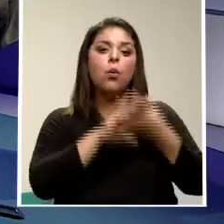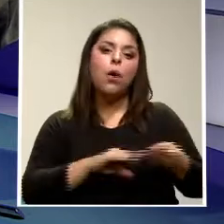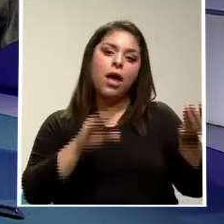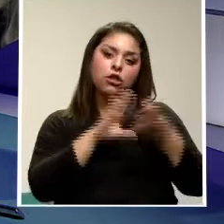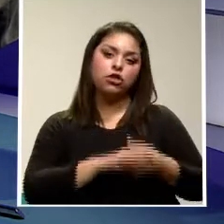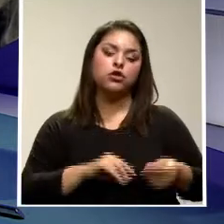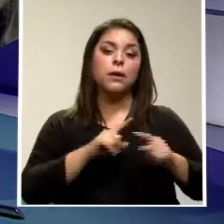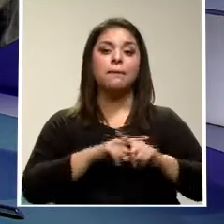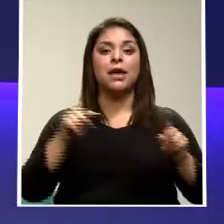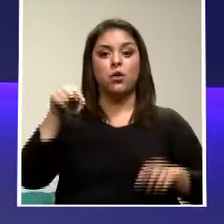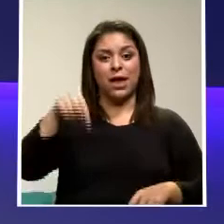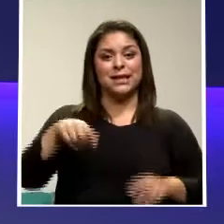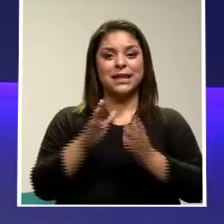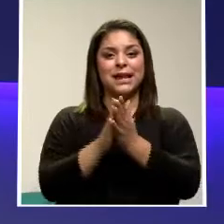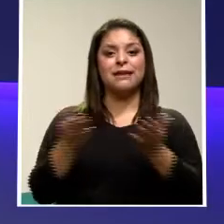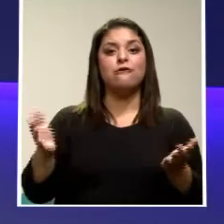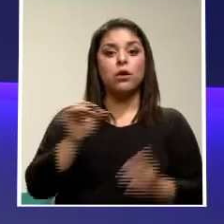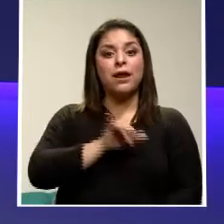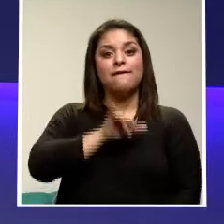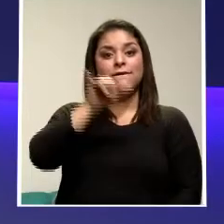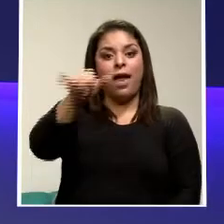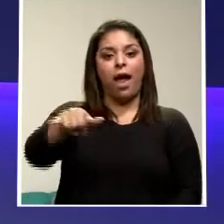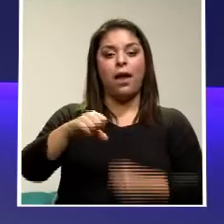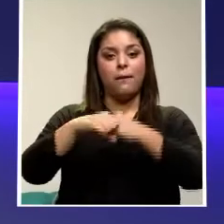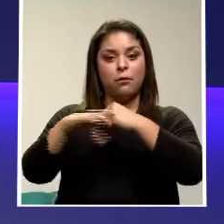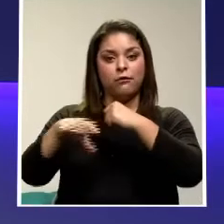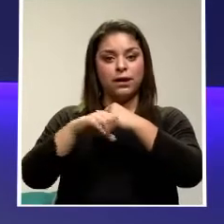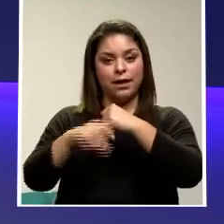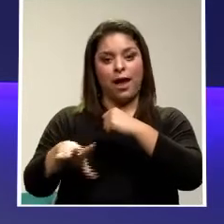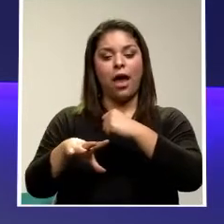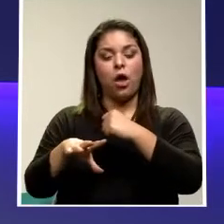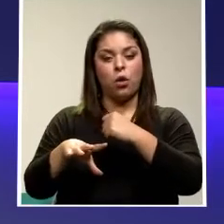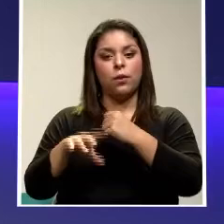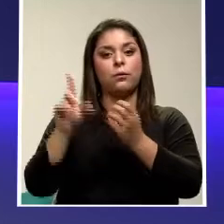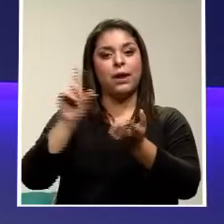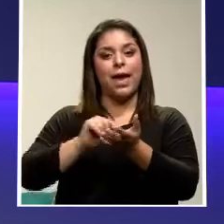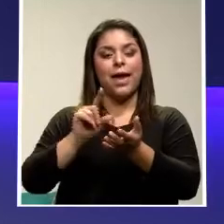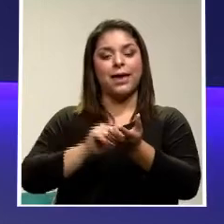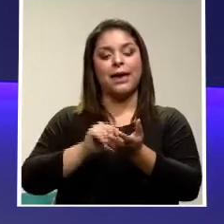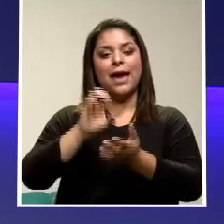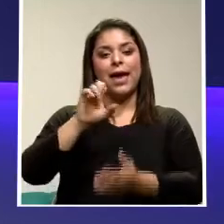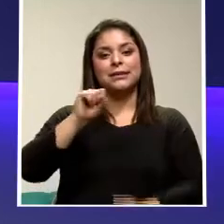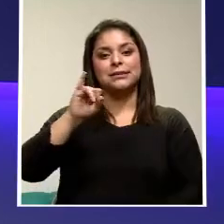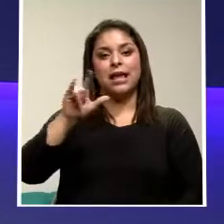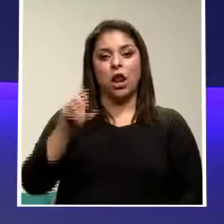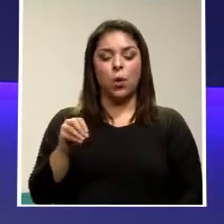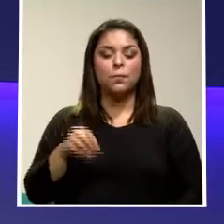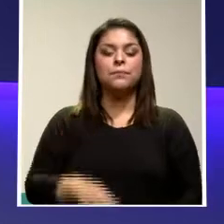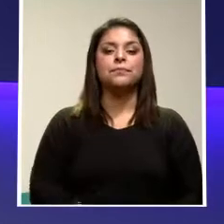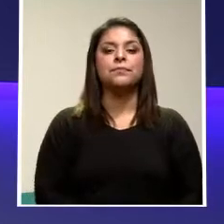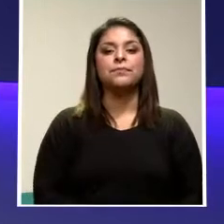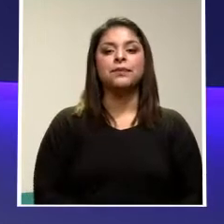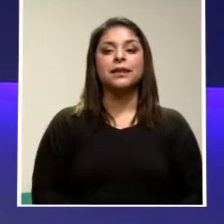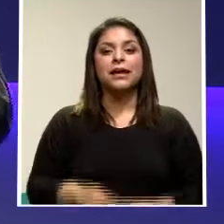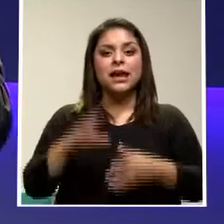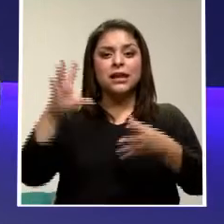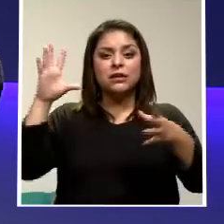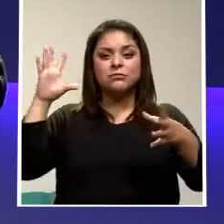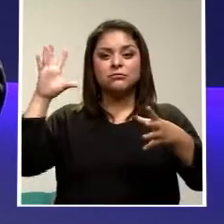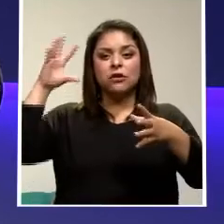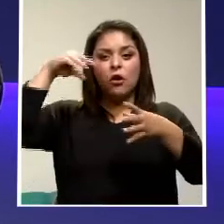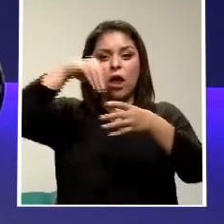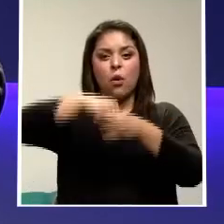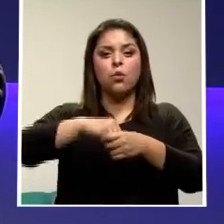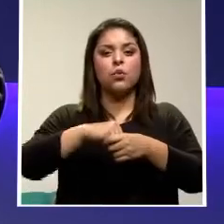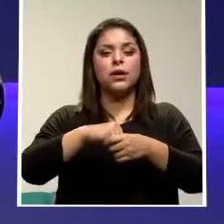este libro, El Viaje, publicado por Encino Ediciones, reúne una selección de cuentos de otros